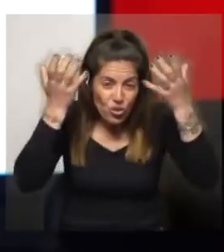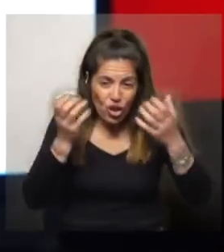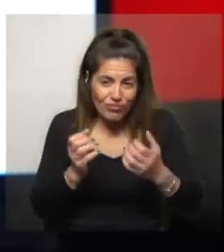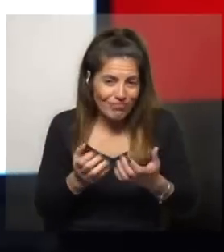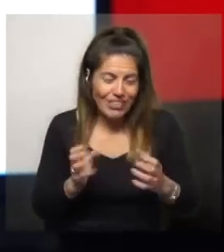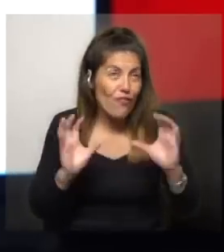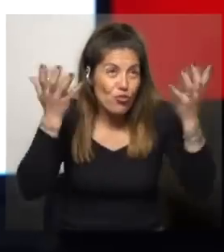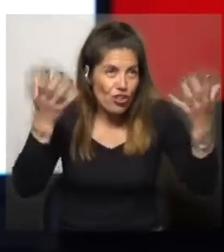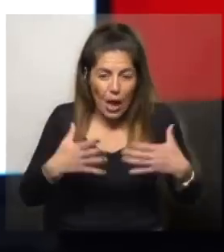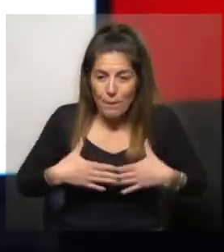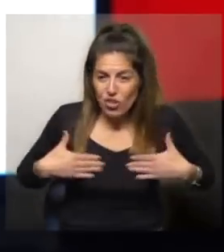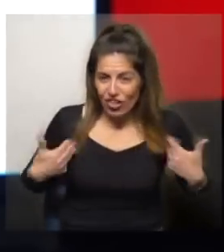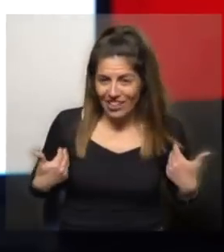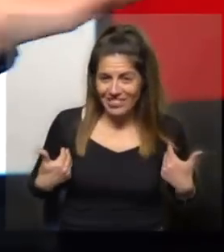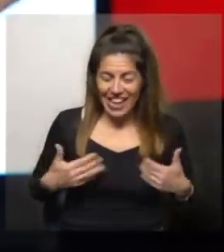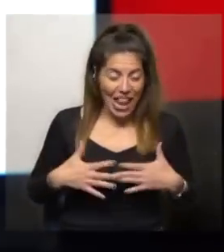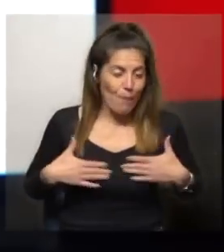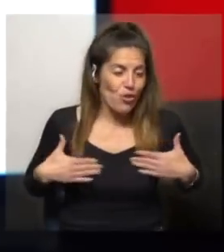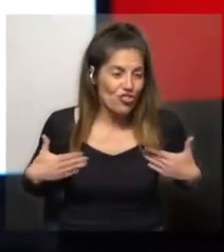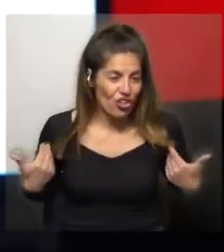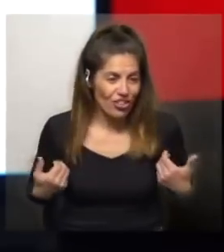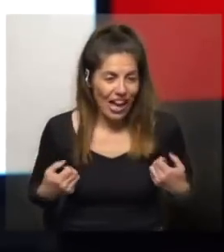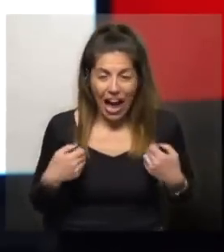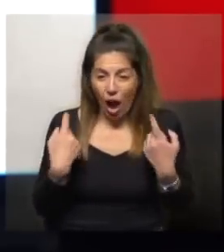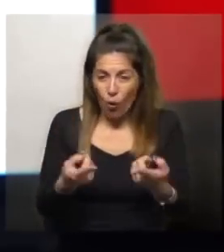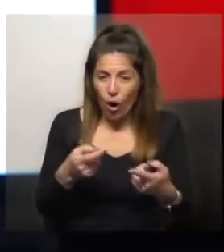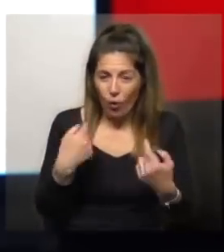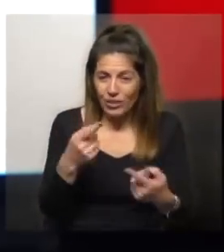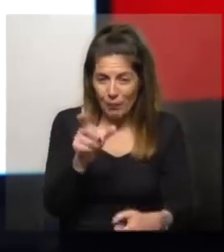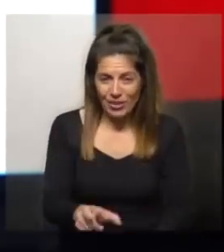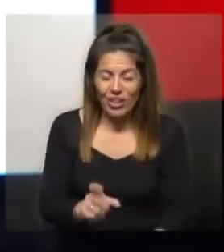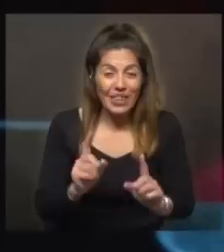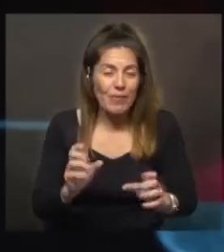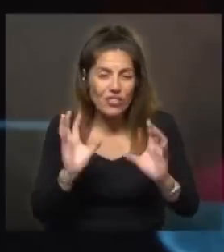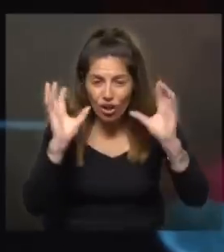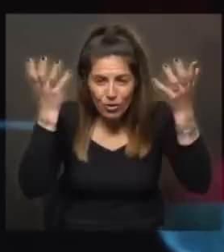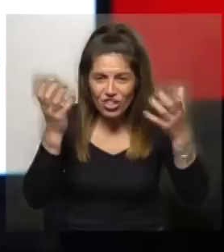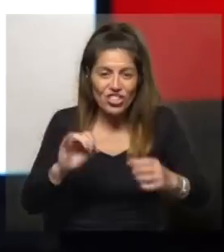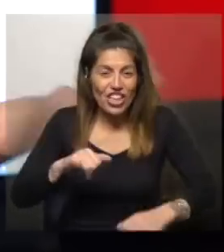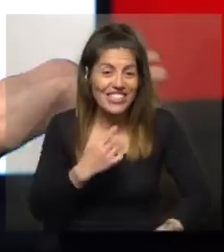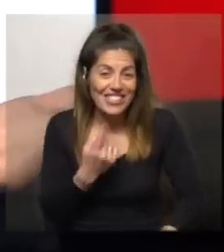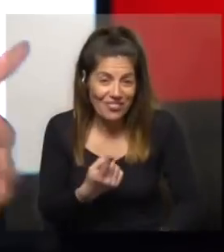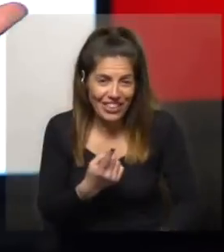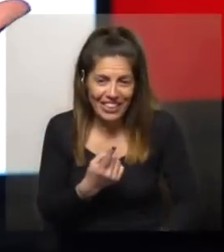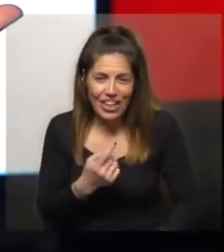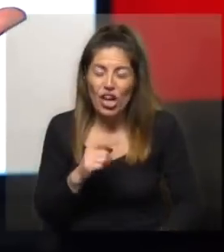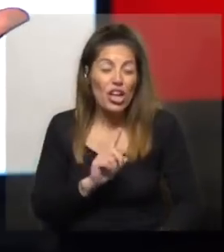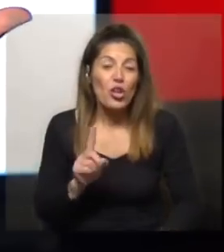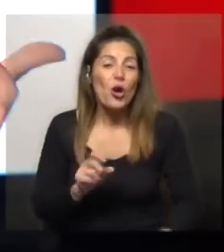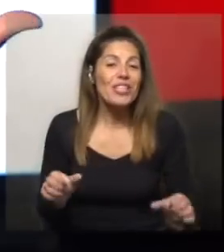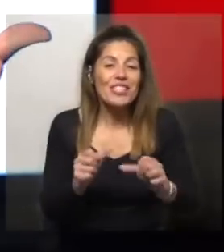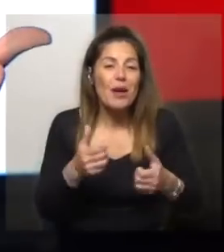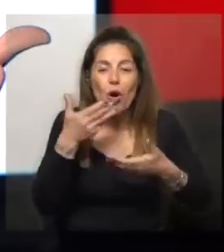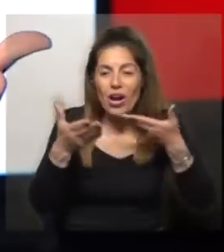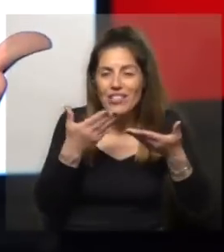emocionarse y en la emoción emocional ya revolucionario Sí ya sirve y en realidad nosotras aunque no hiciéramos canciones o sea